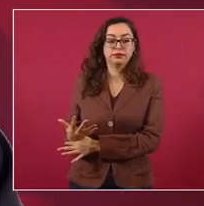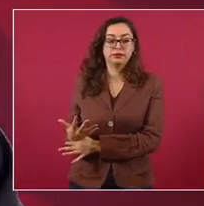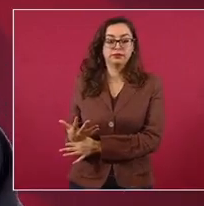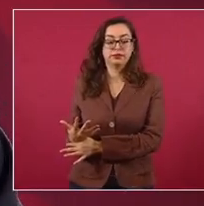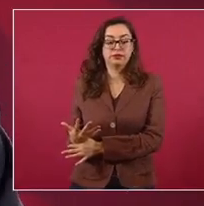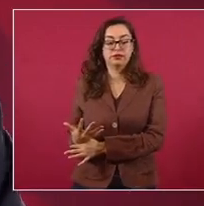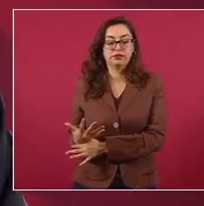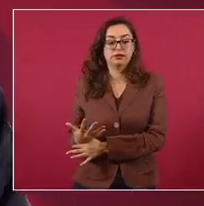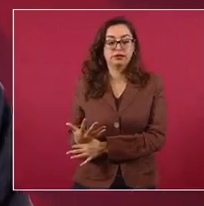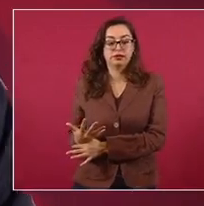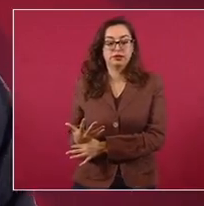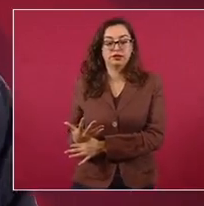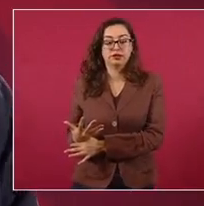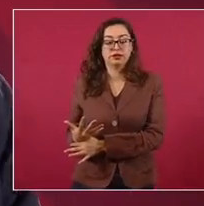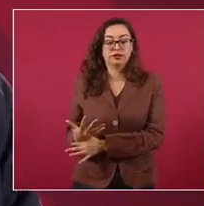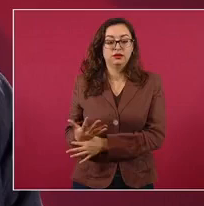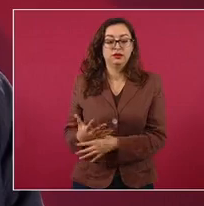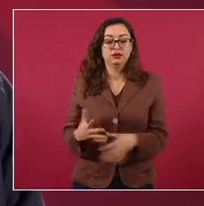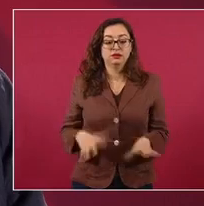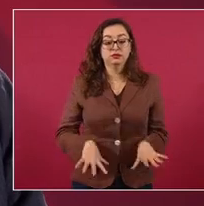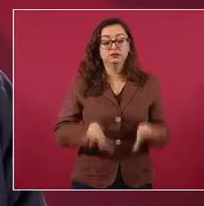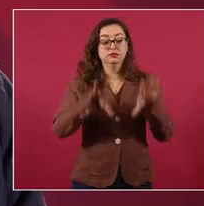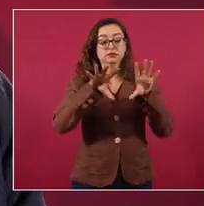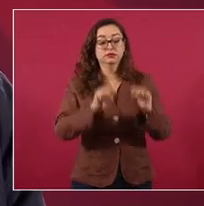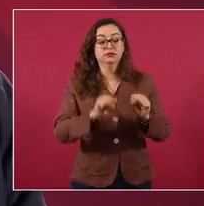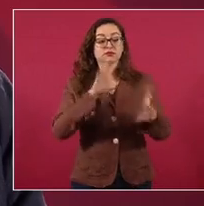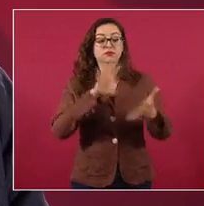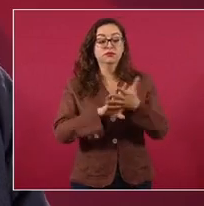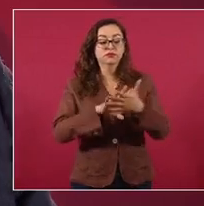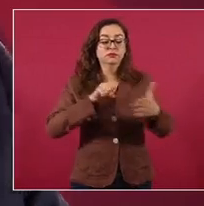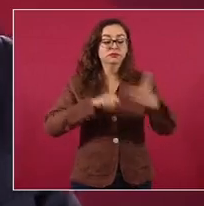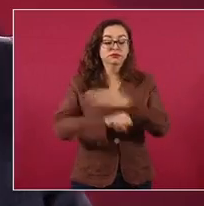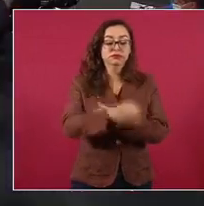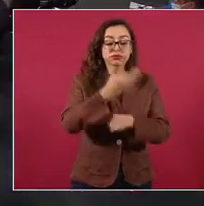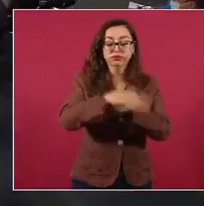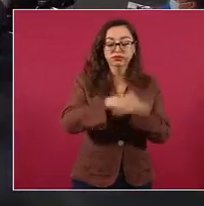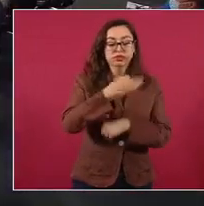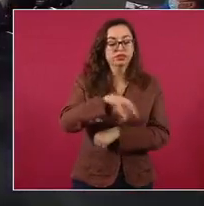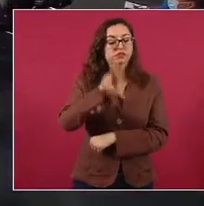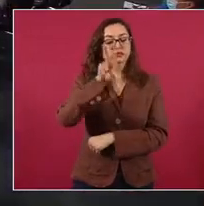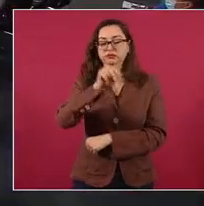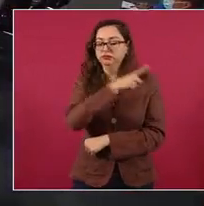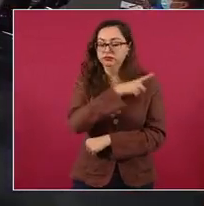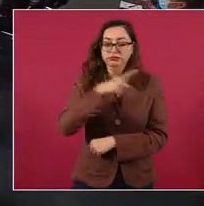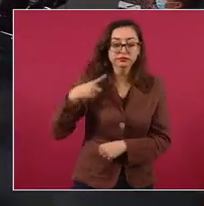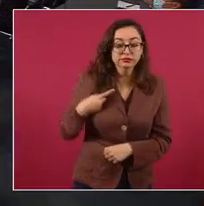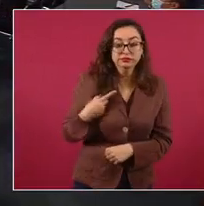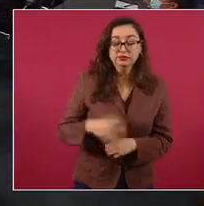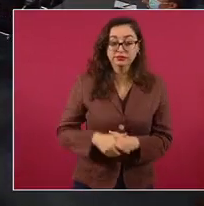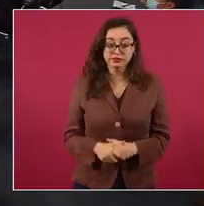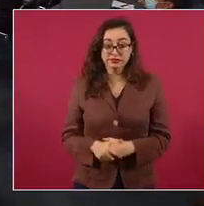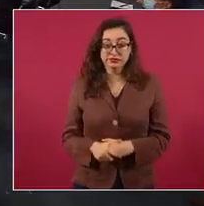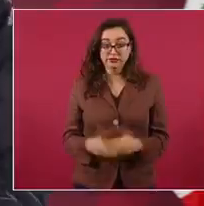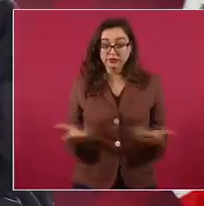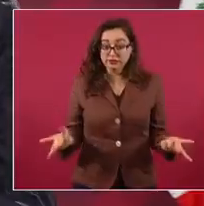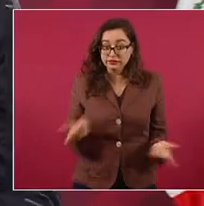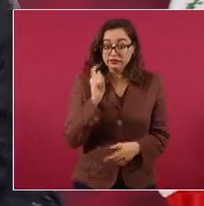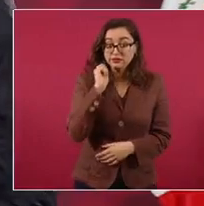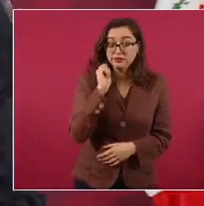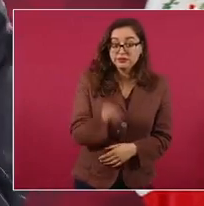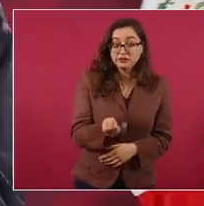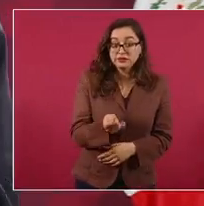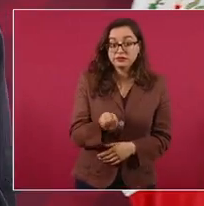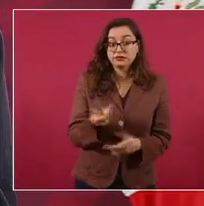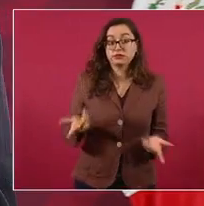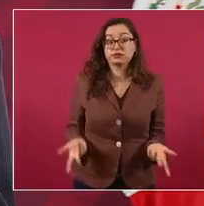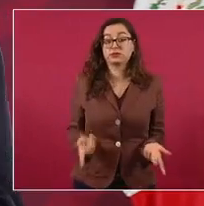detención o prisión preventiva. ¿Saben qué es eso? De que se le